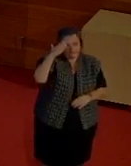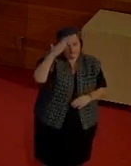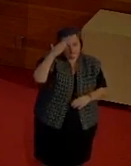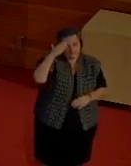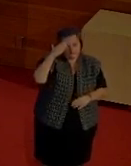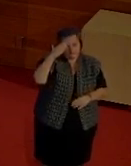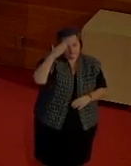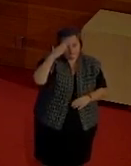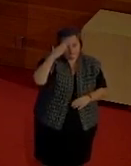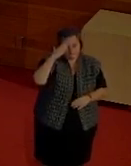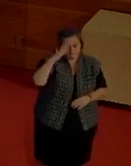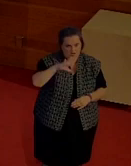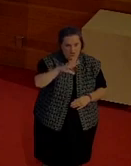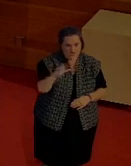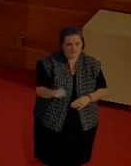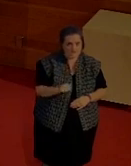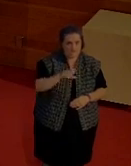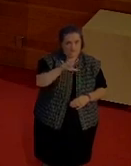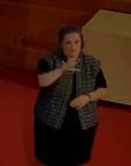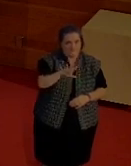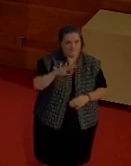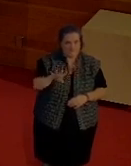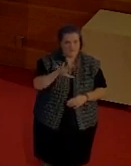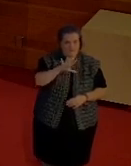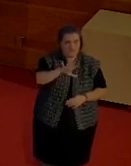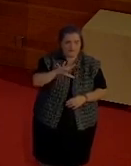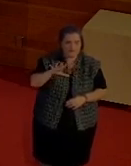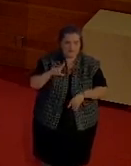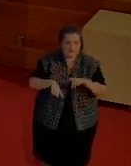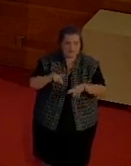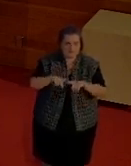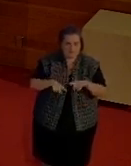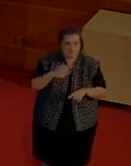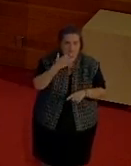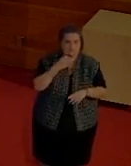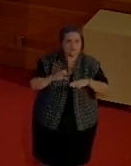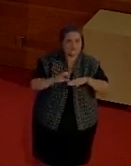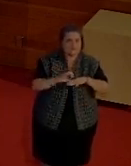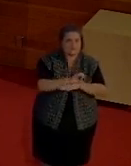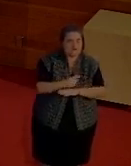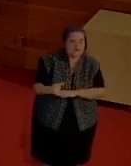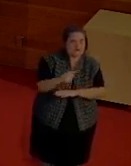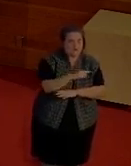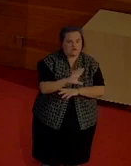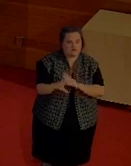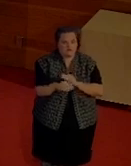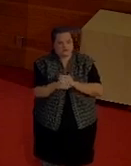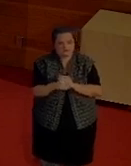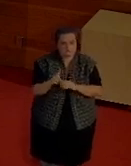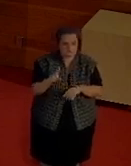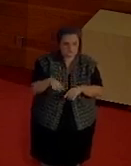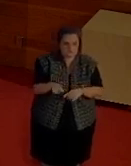el conjunto de los países africanos de los 54 o 55 Depende si incluimos o no lo del Sáhara occidental que ahí tenemos nuestros problemillas